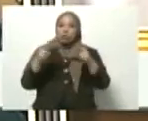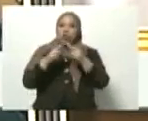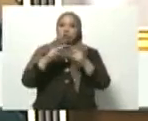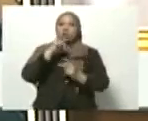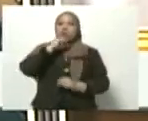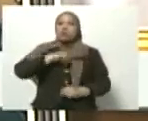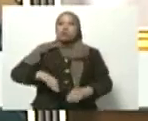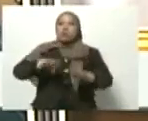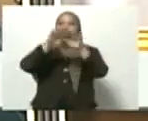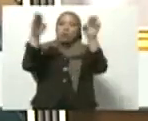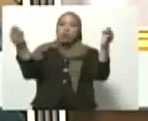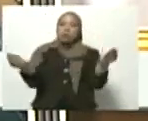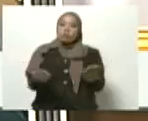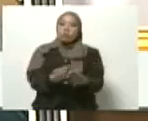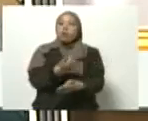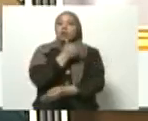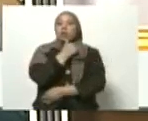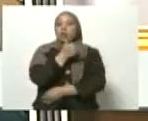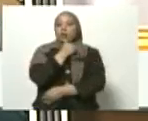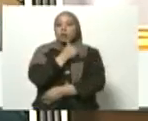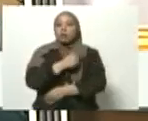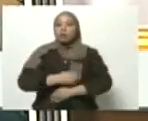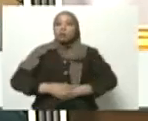de la humanidad? ¿Quién?